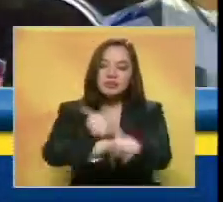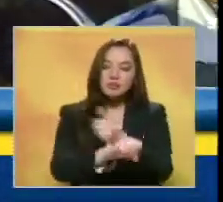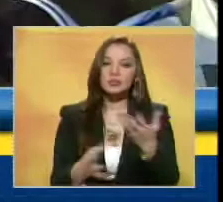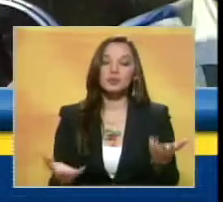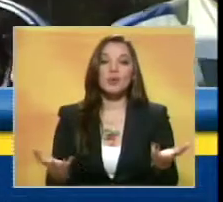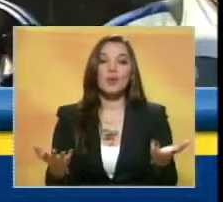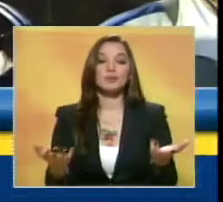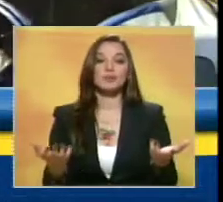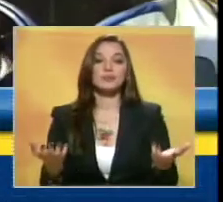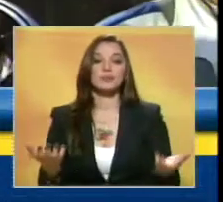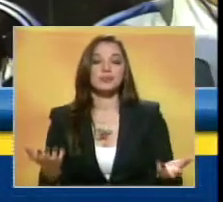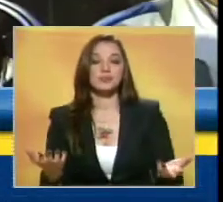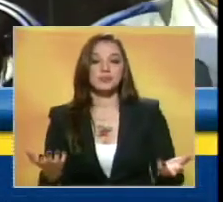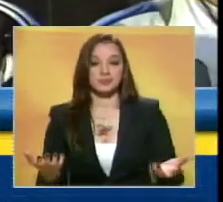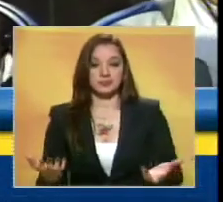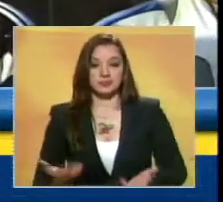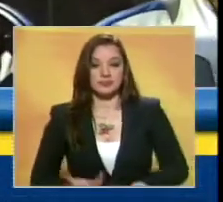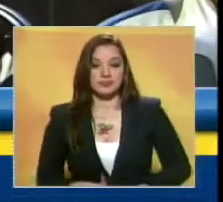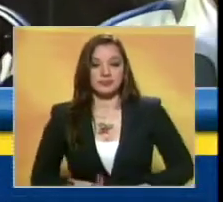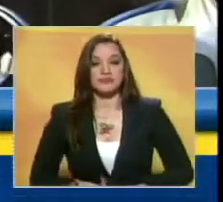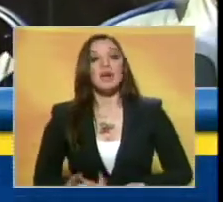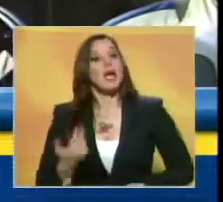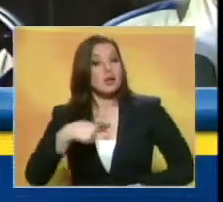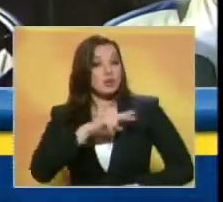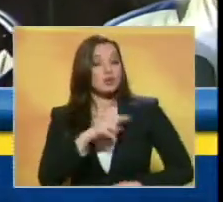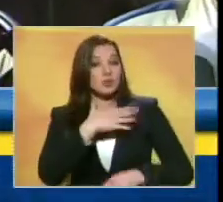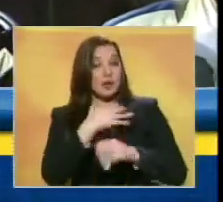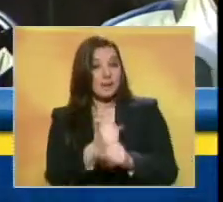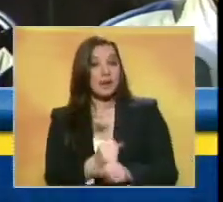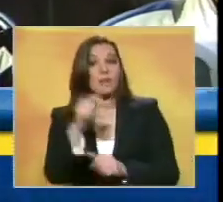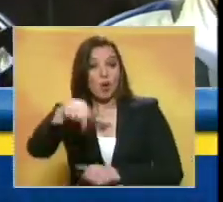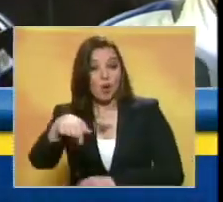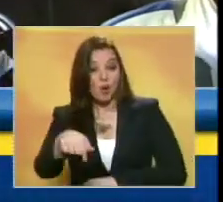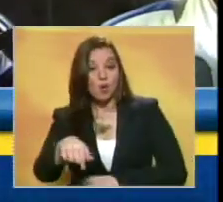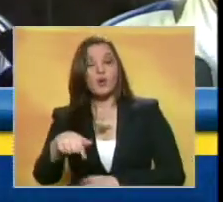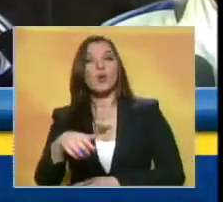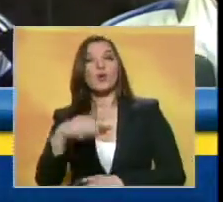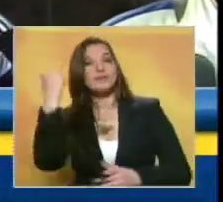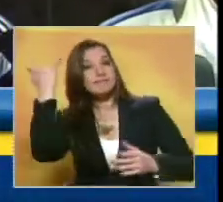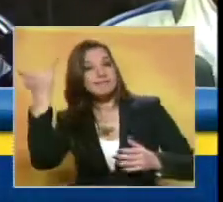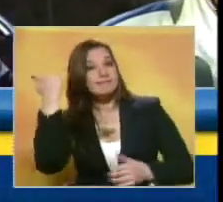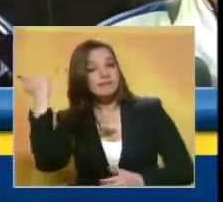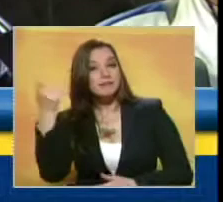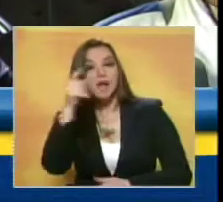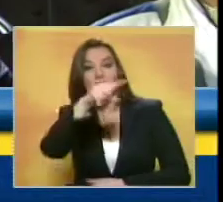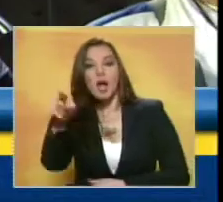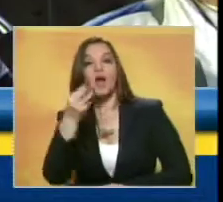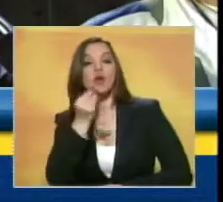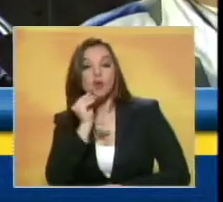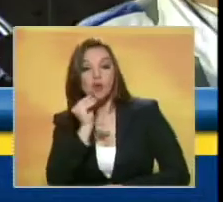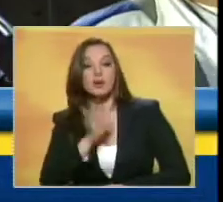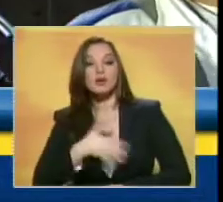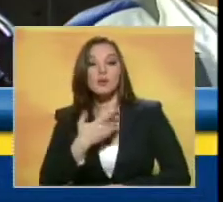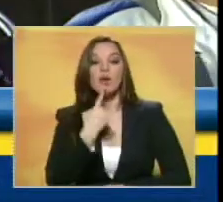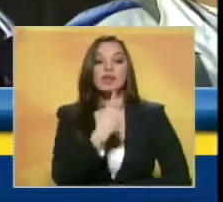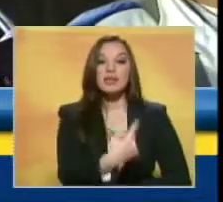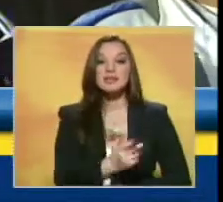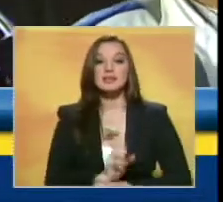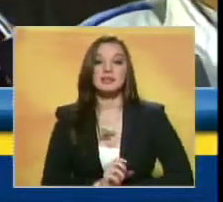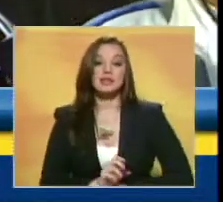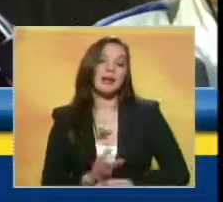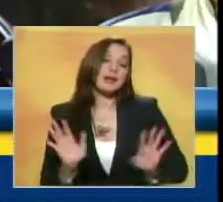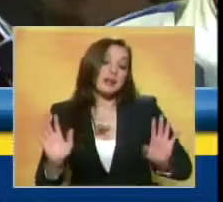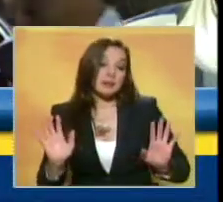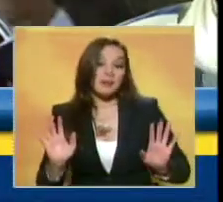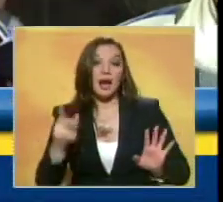y que esperemos que hoy con la idea los muchachos puedan decir que, bueno,